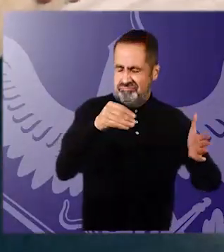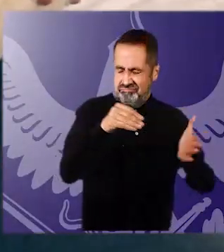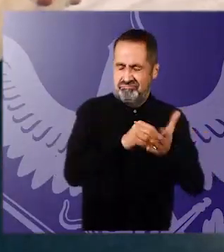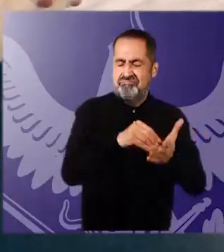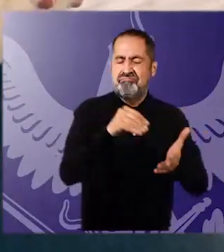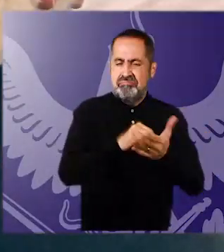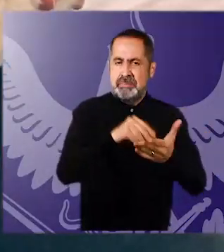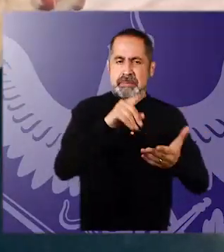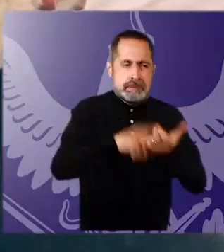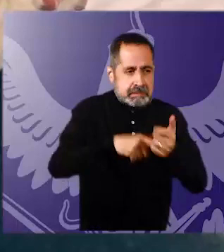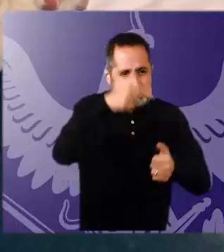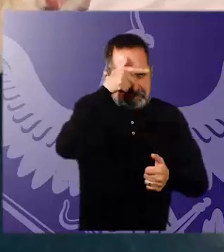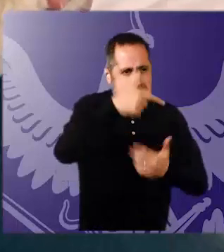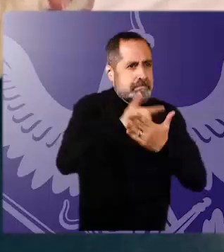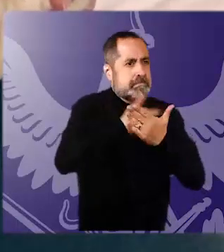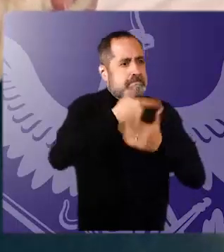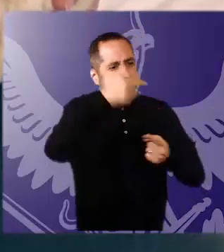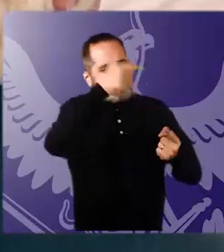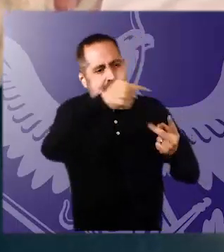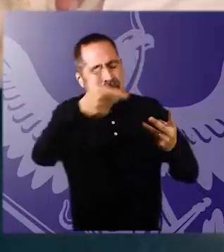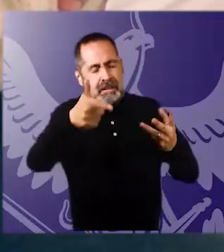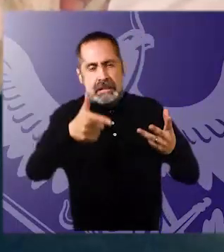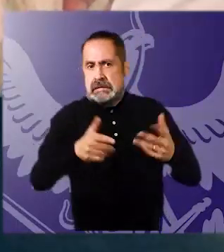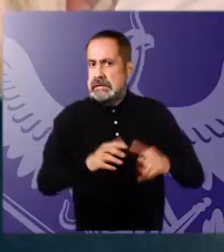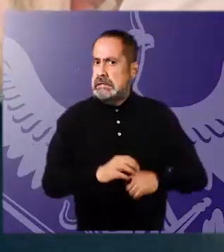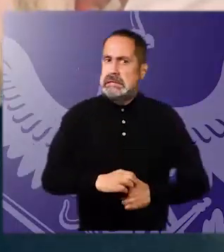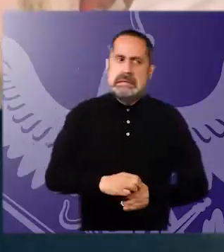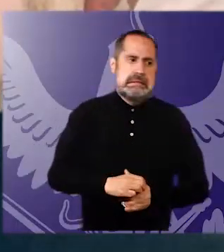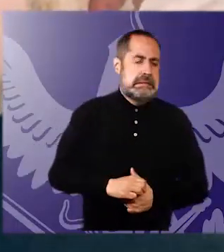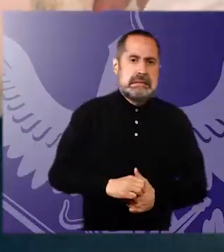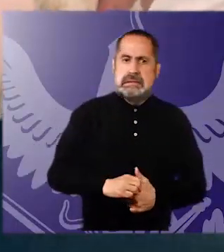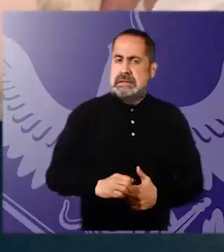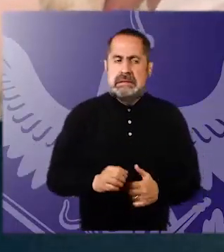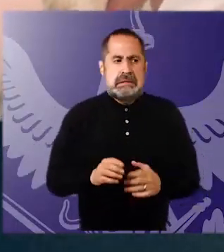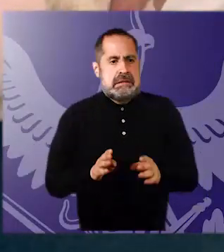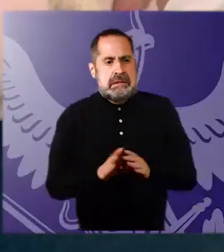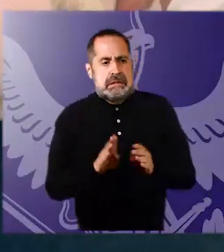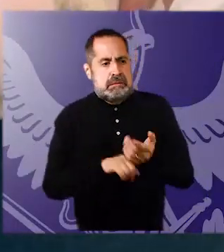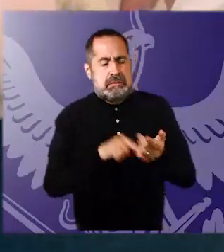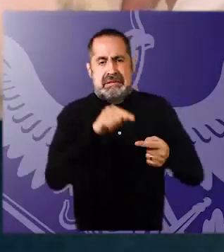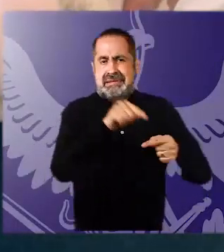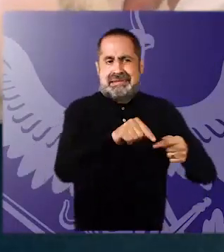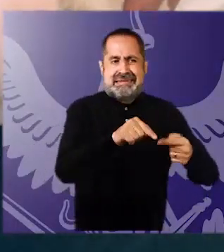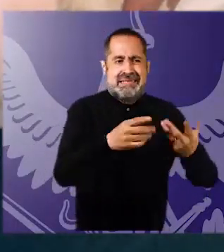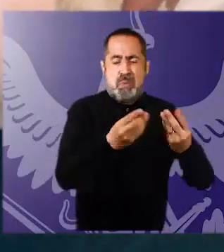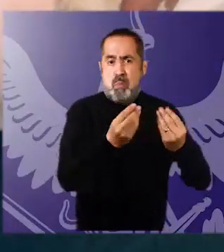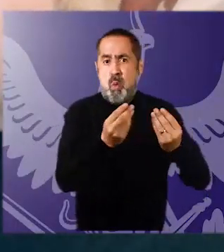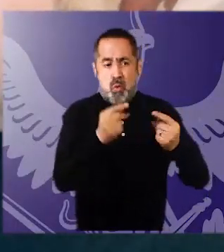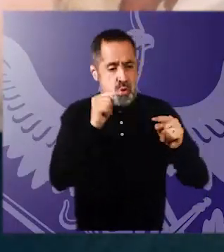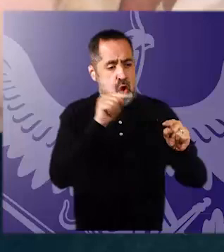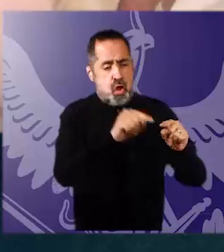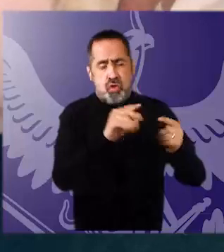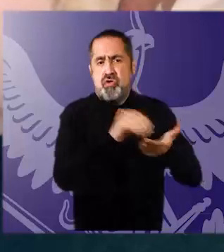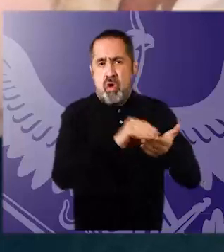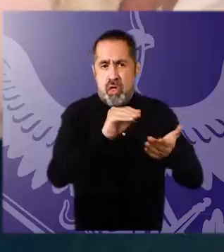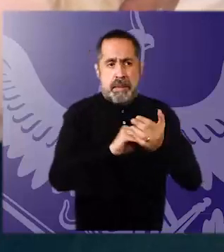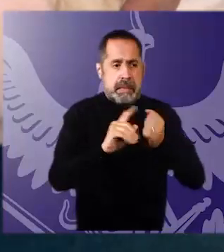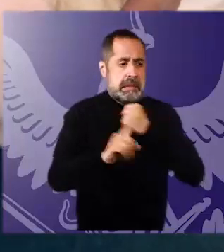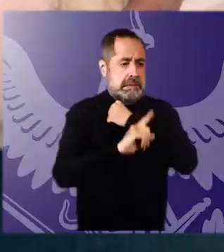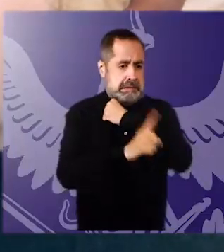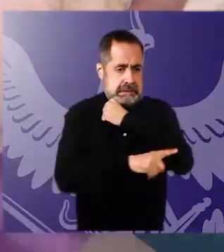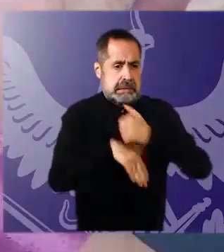donde persisten datos alarmantes de un sostenimiento